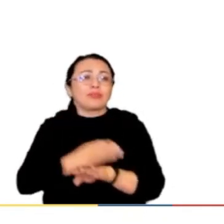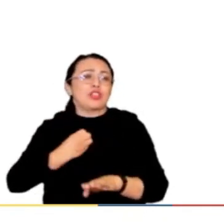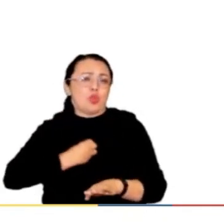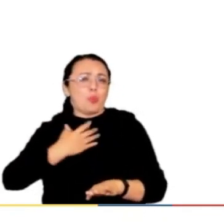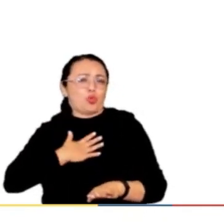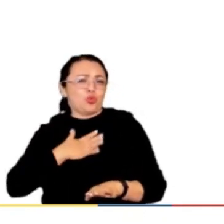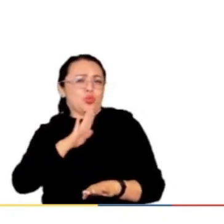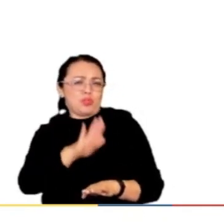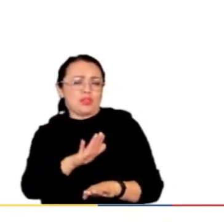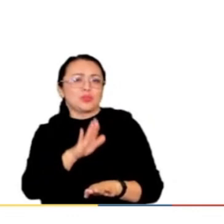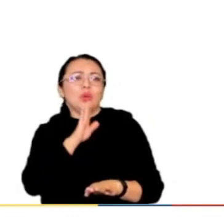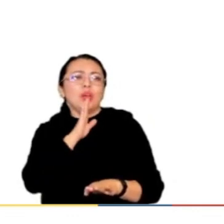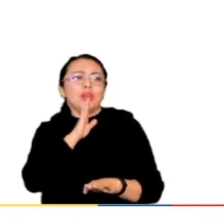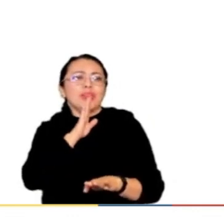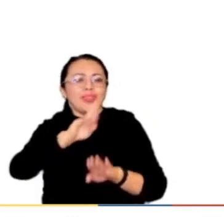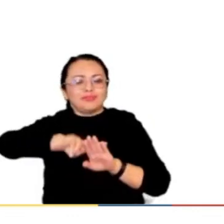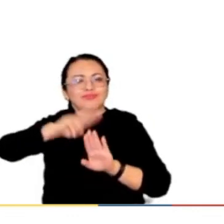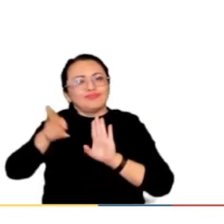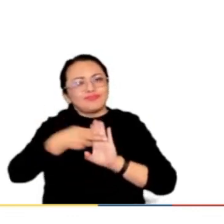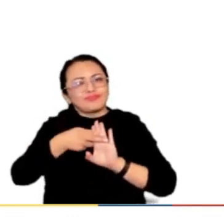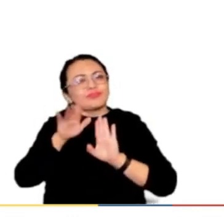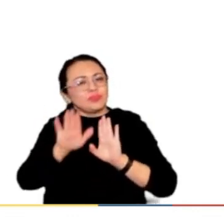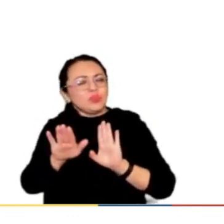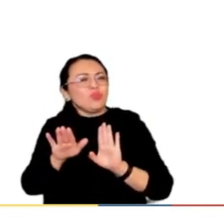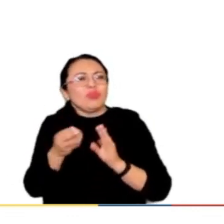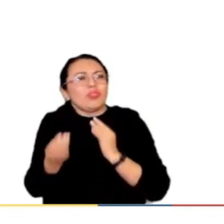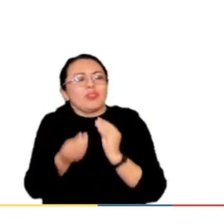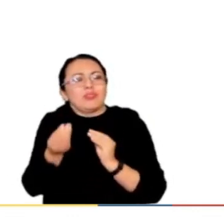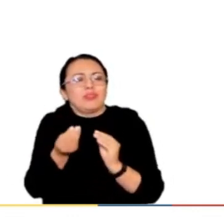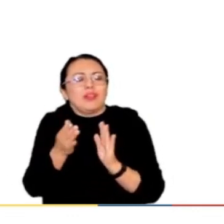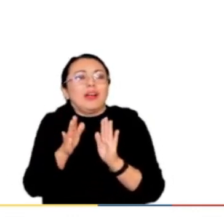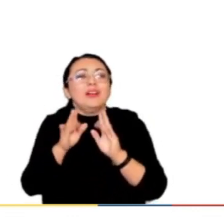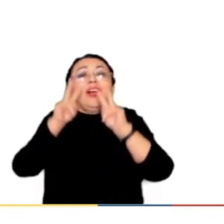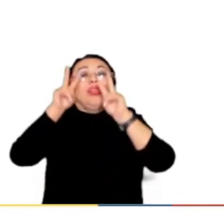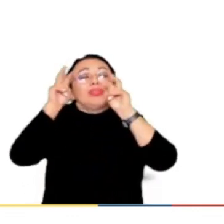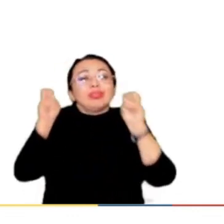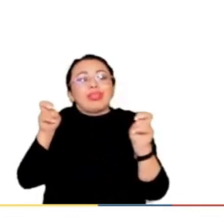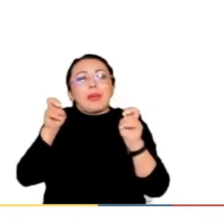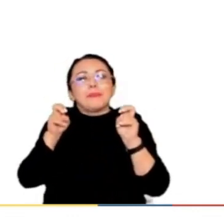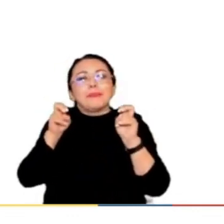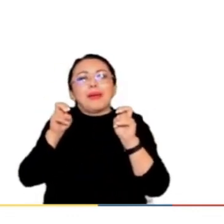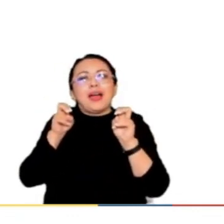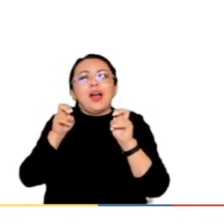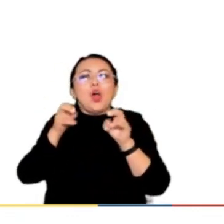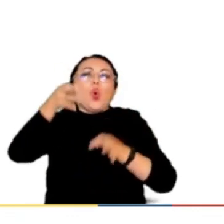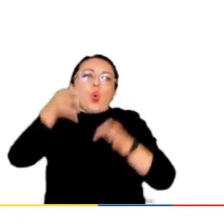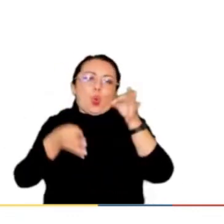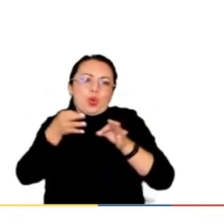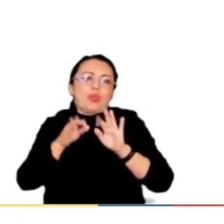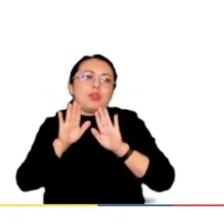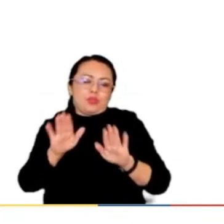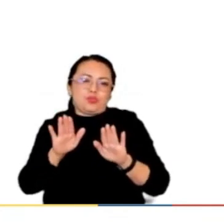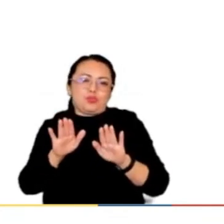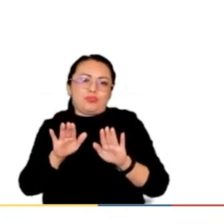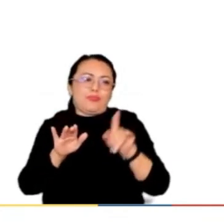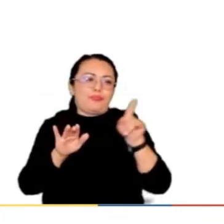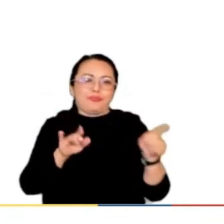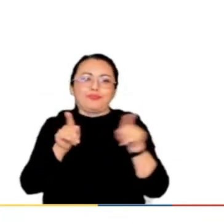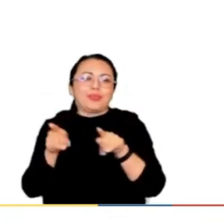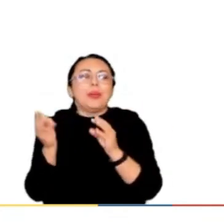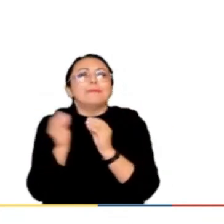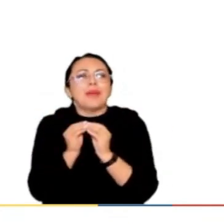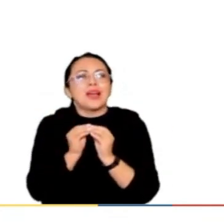la instancia de casación para entender bien el problema de la tensión jurídica entre las